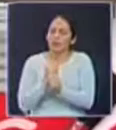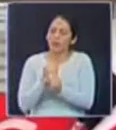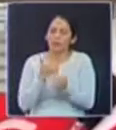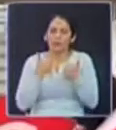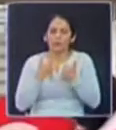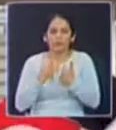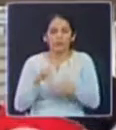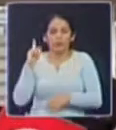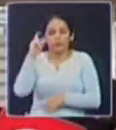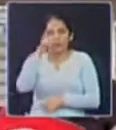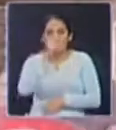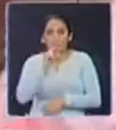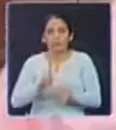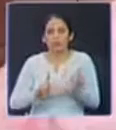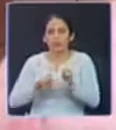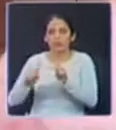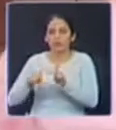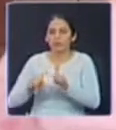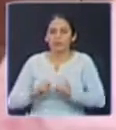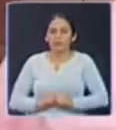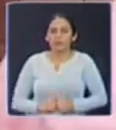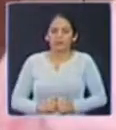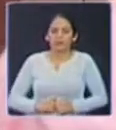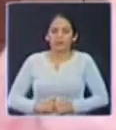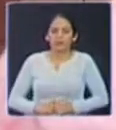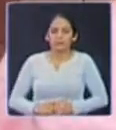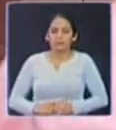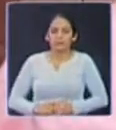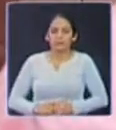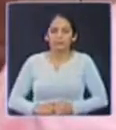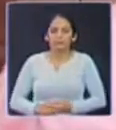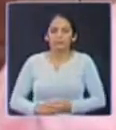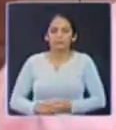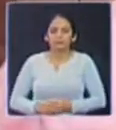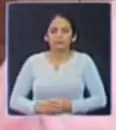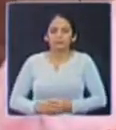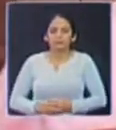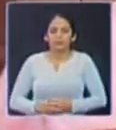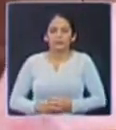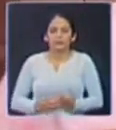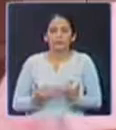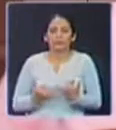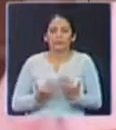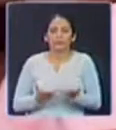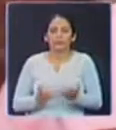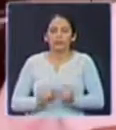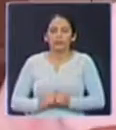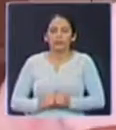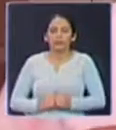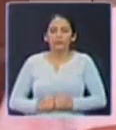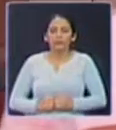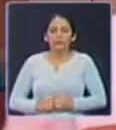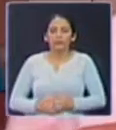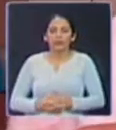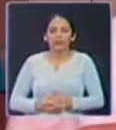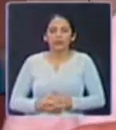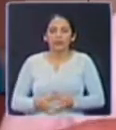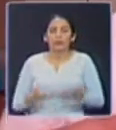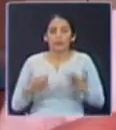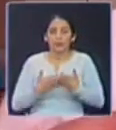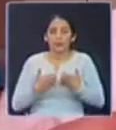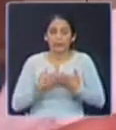muy difícil, muy competitivo. Como siempre demanda este equipo, este club,